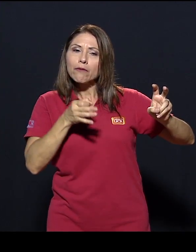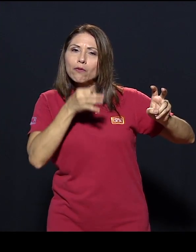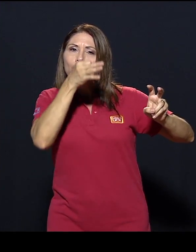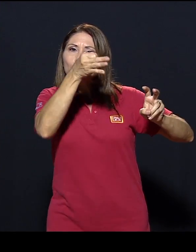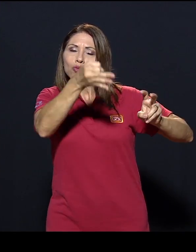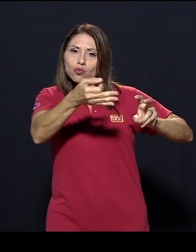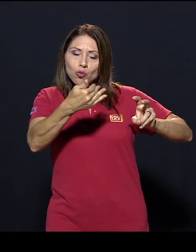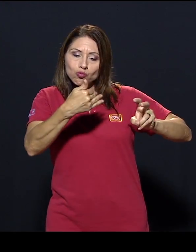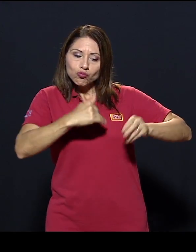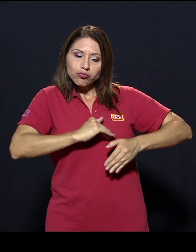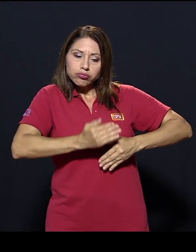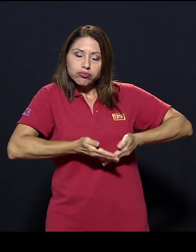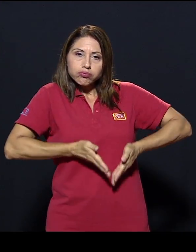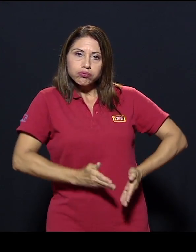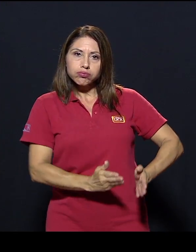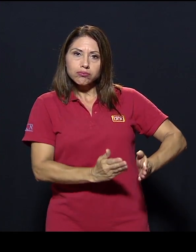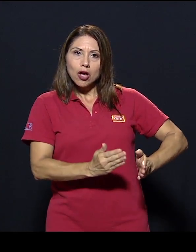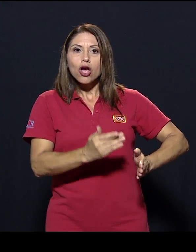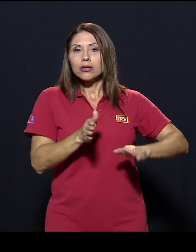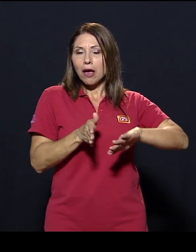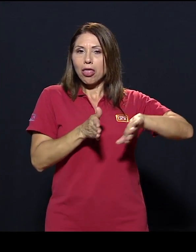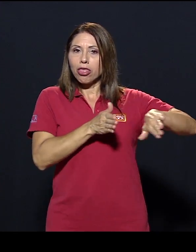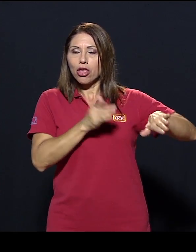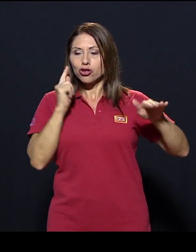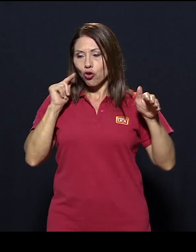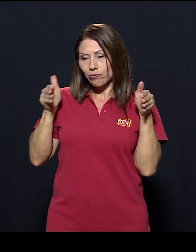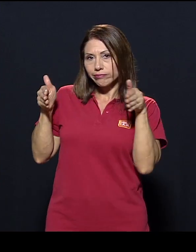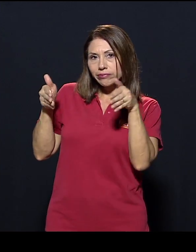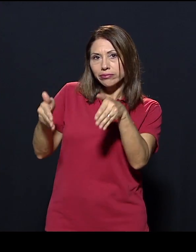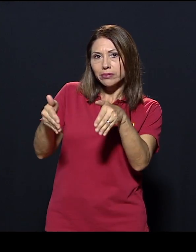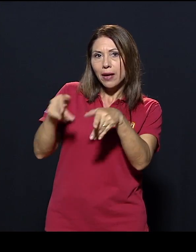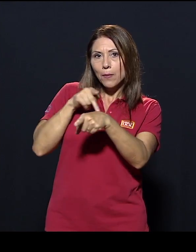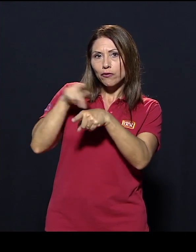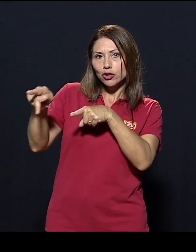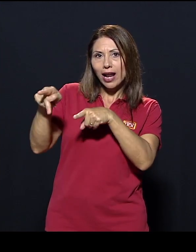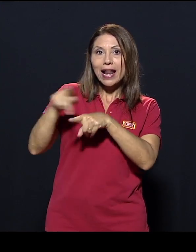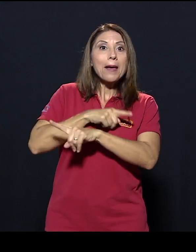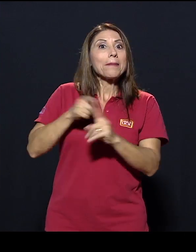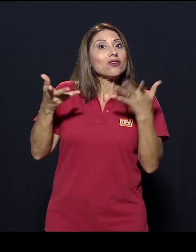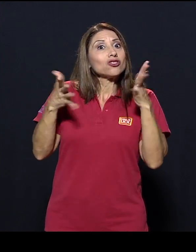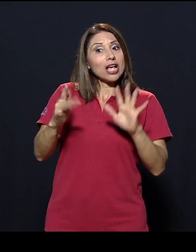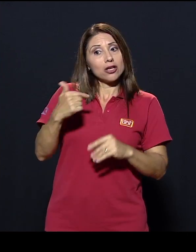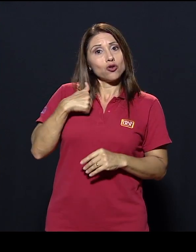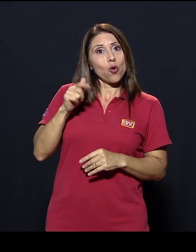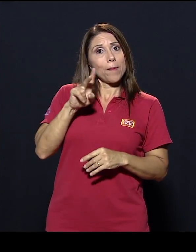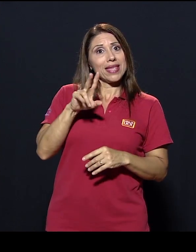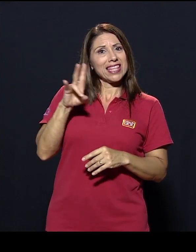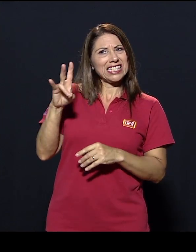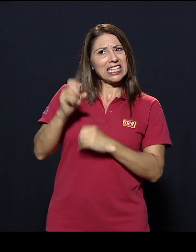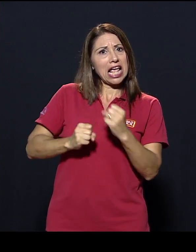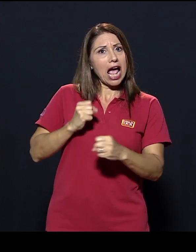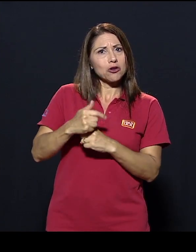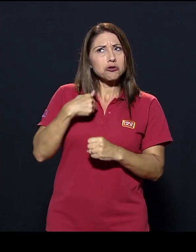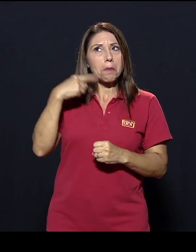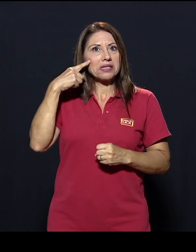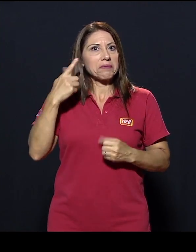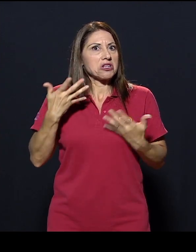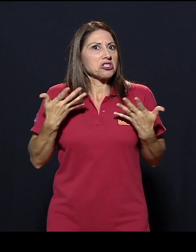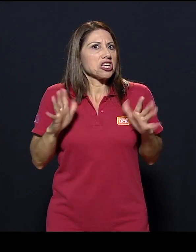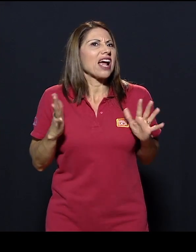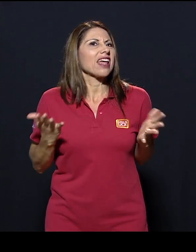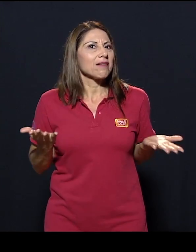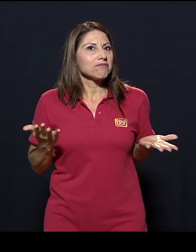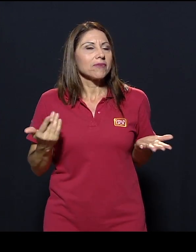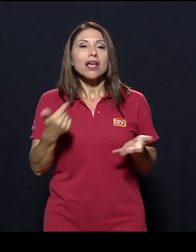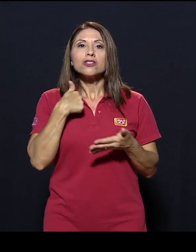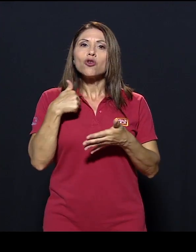de maternidad. Me concentré en la parte profesional, pero llegó un punto en mi vida, como a los 26, 27 años, que yo dije, bueno, ¿ahora